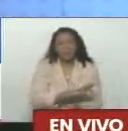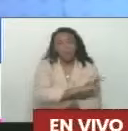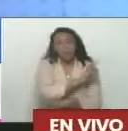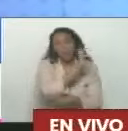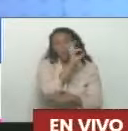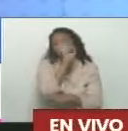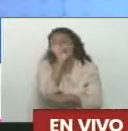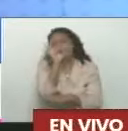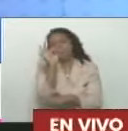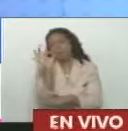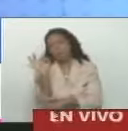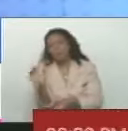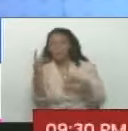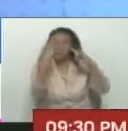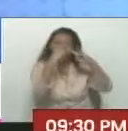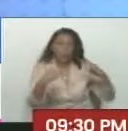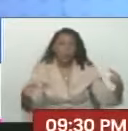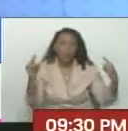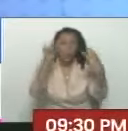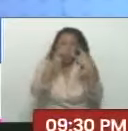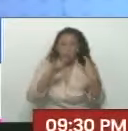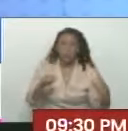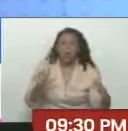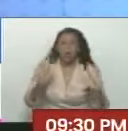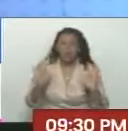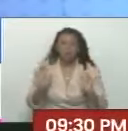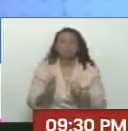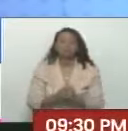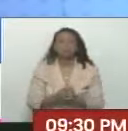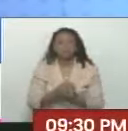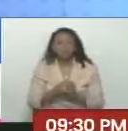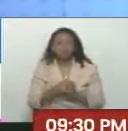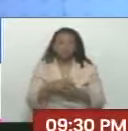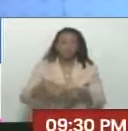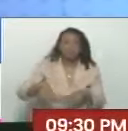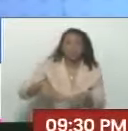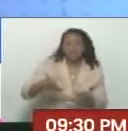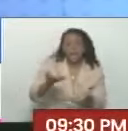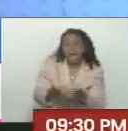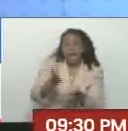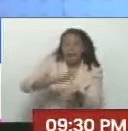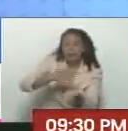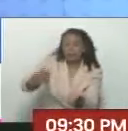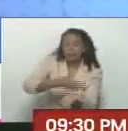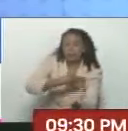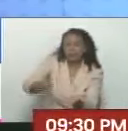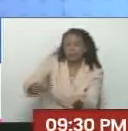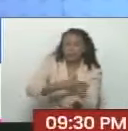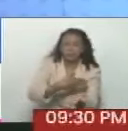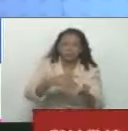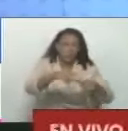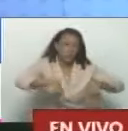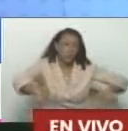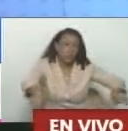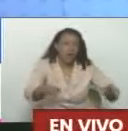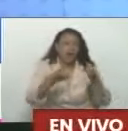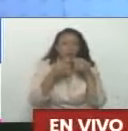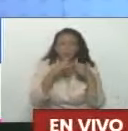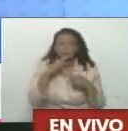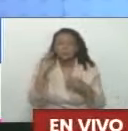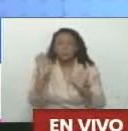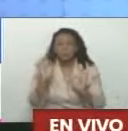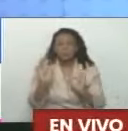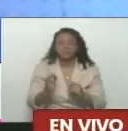Feliz. Ahí en Catica había dos piedras grandes, se hacía como una piscina. Uh-huh. Y